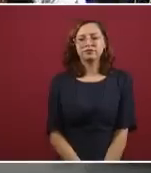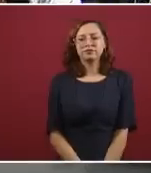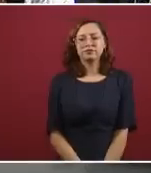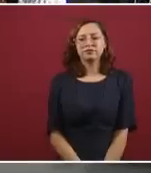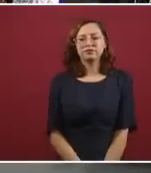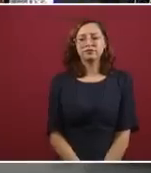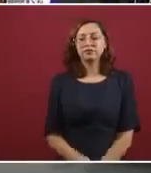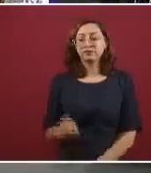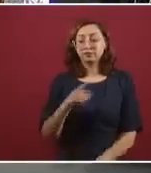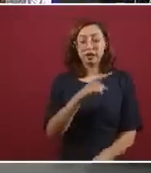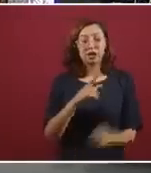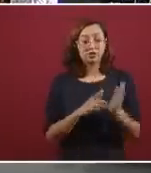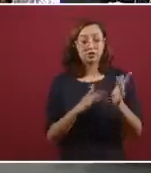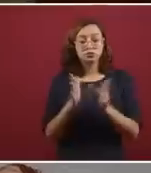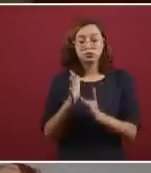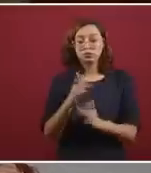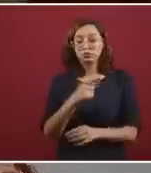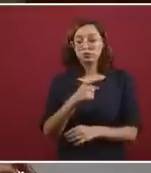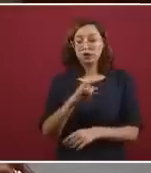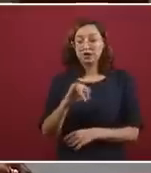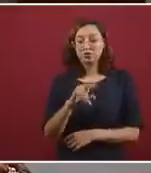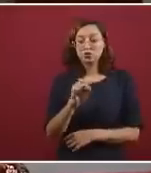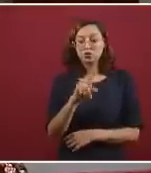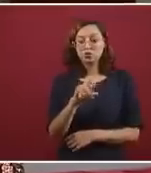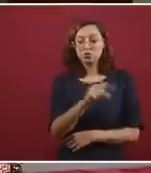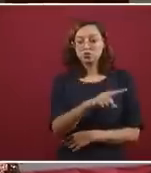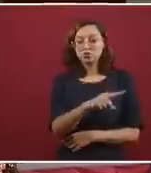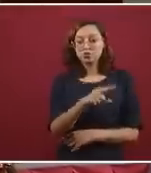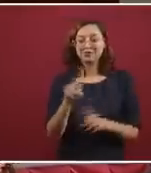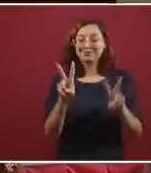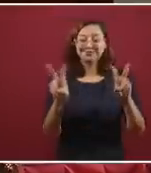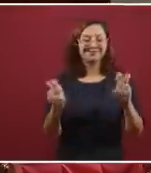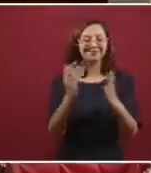jesús de la agenda